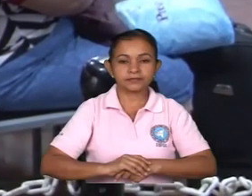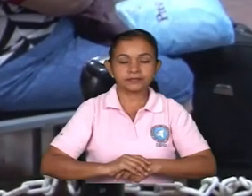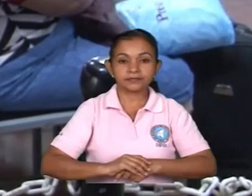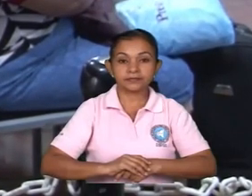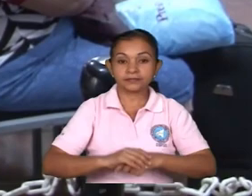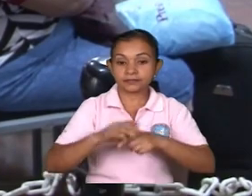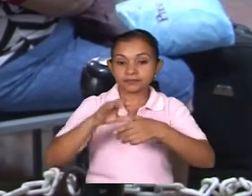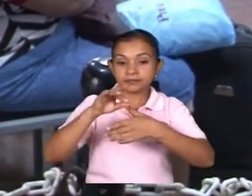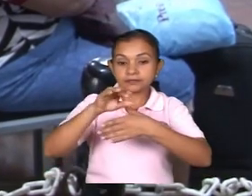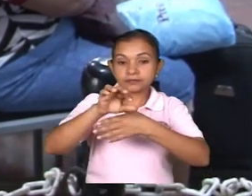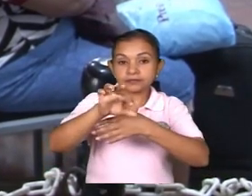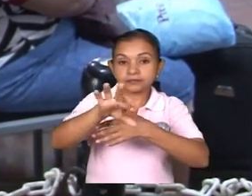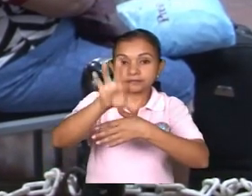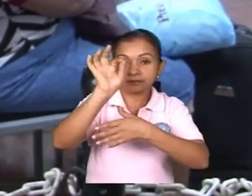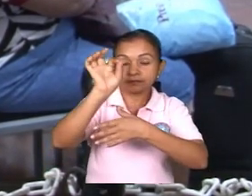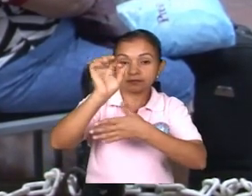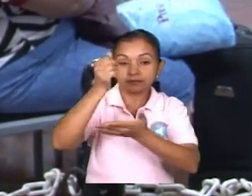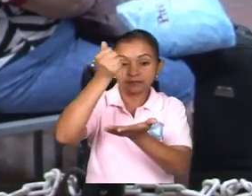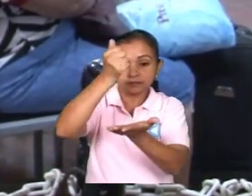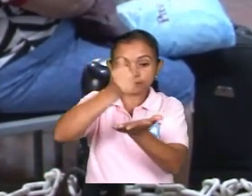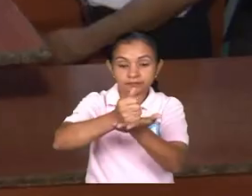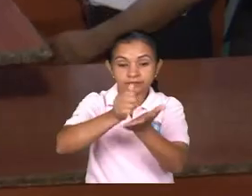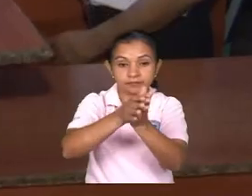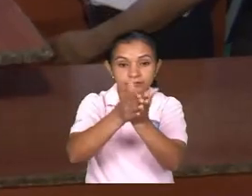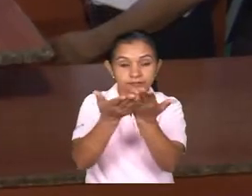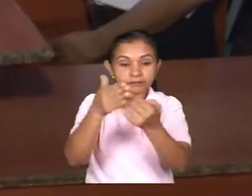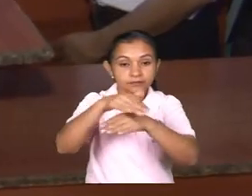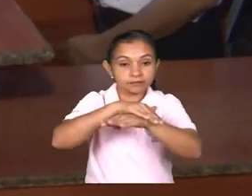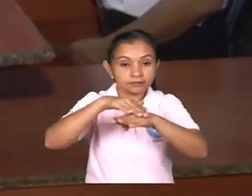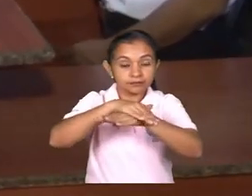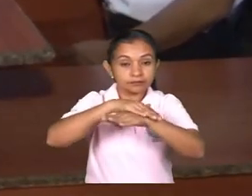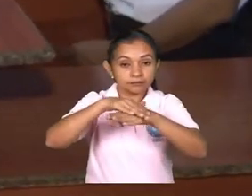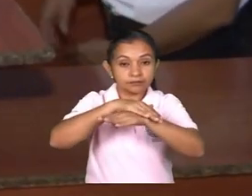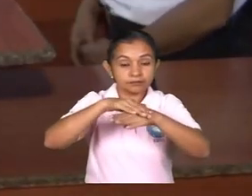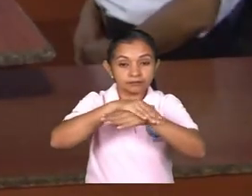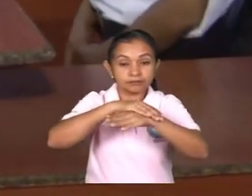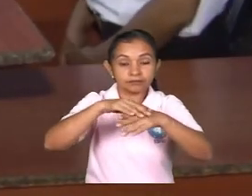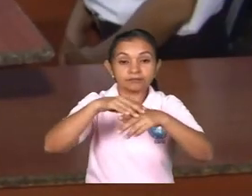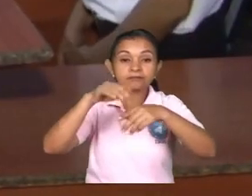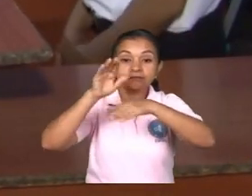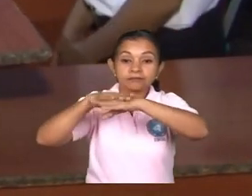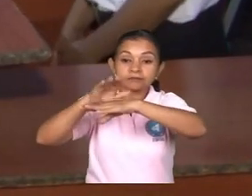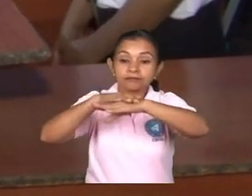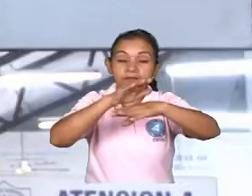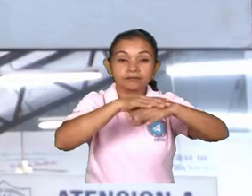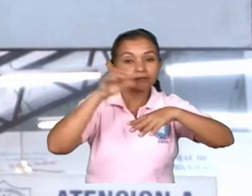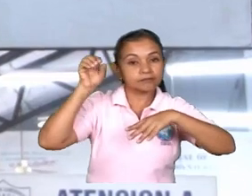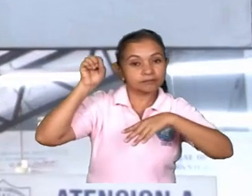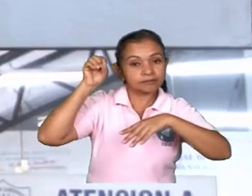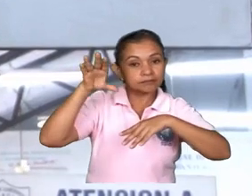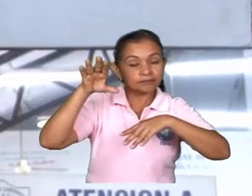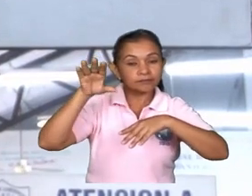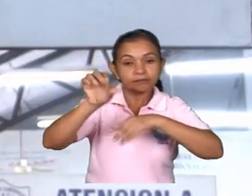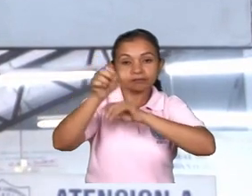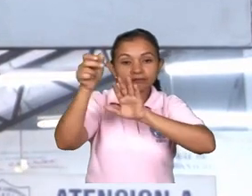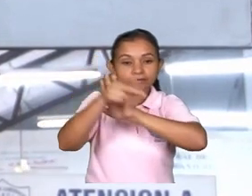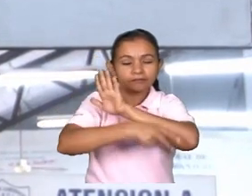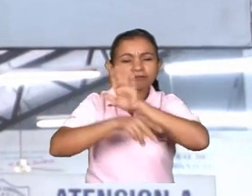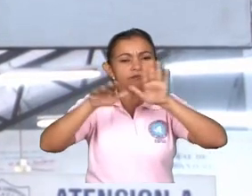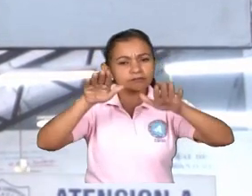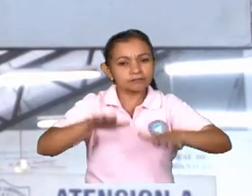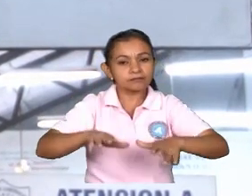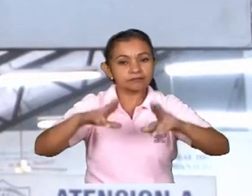La Oficina de Trámites Migratorios de la Dirección de Migración y Extranjería hizo una invitación a los turistas extranjeros que